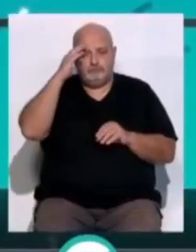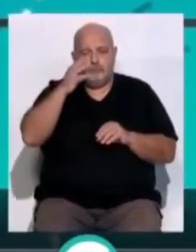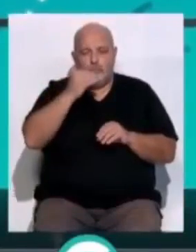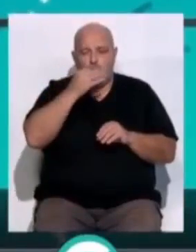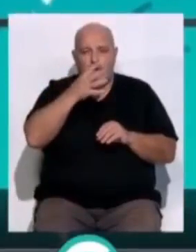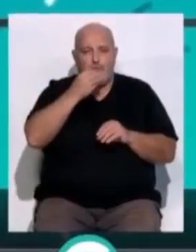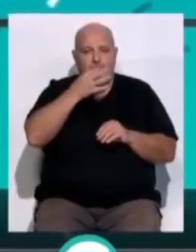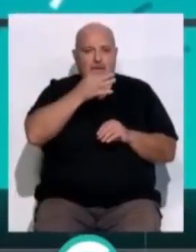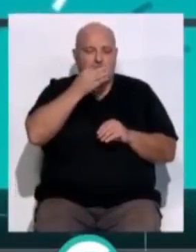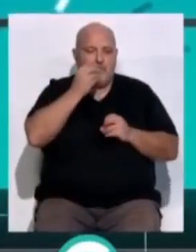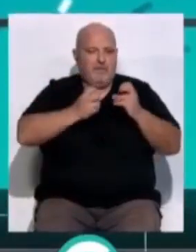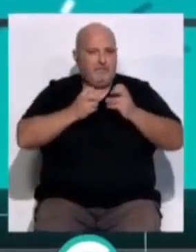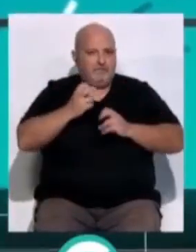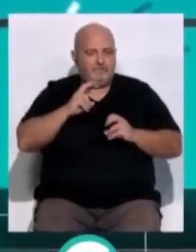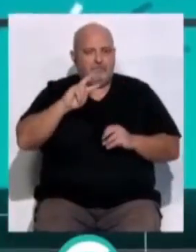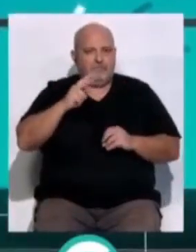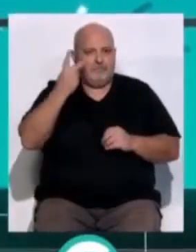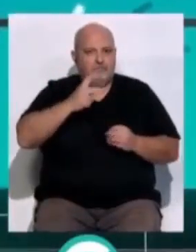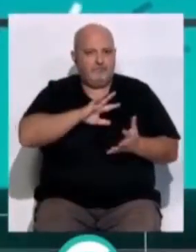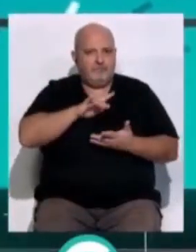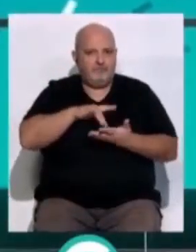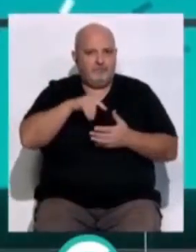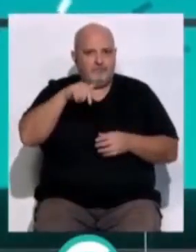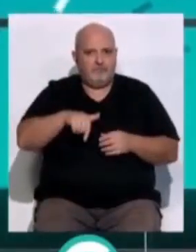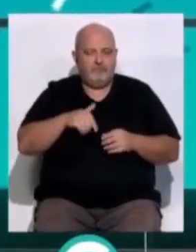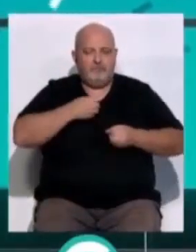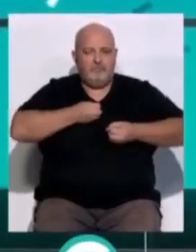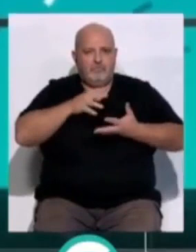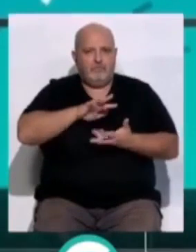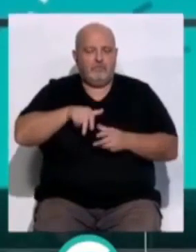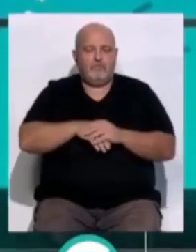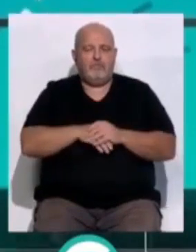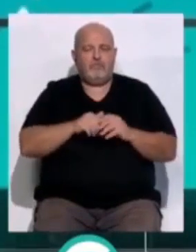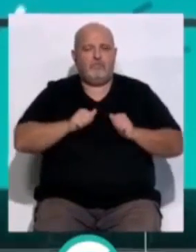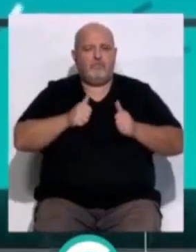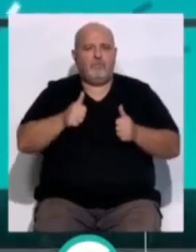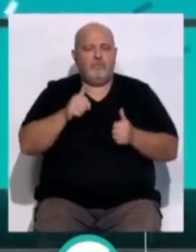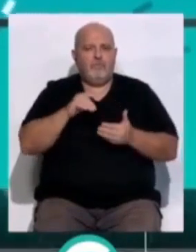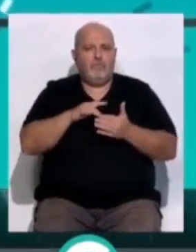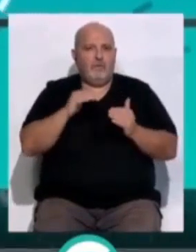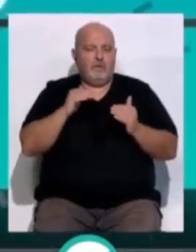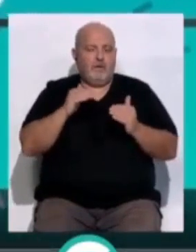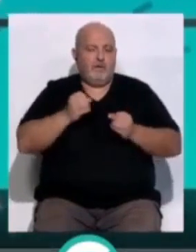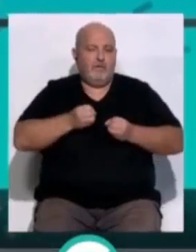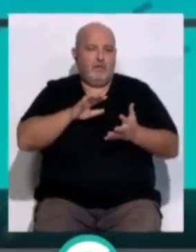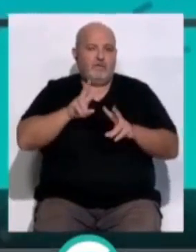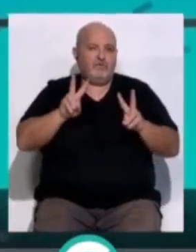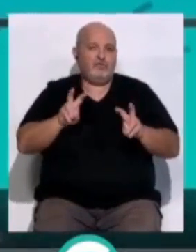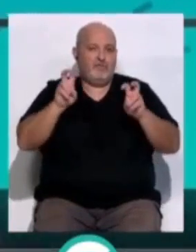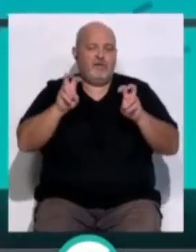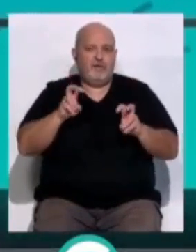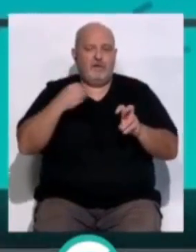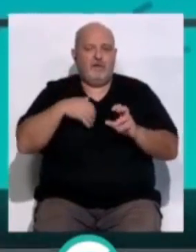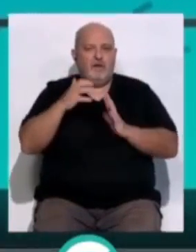muy buenas tardes. Bienvenidos a nuestra segunda edición de Informativos. Comenzamos este tiempo de noticias hablándoles